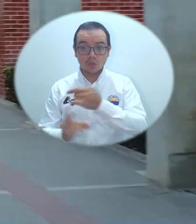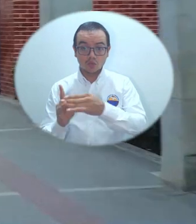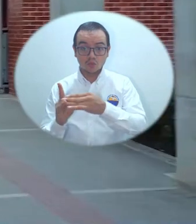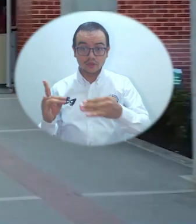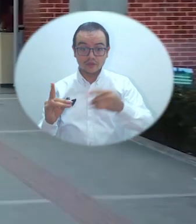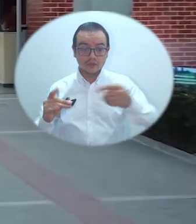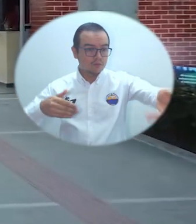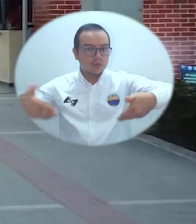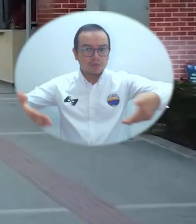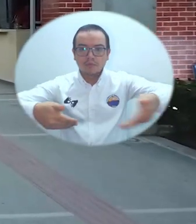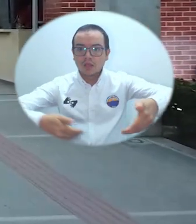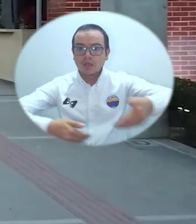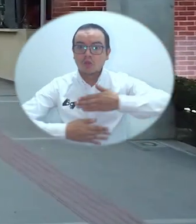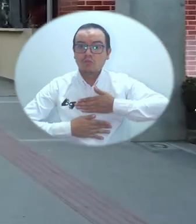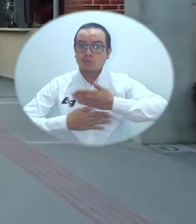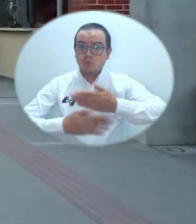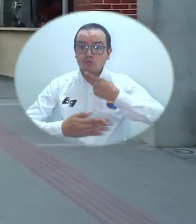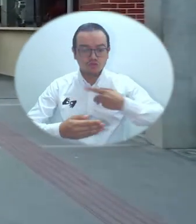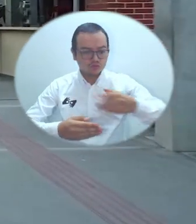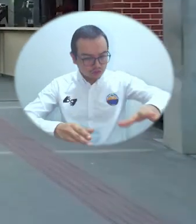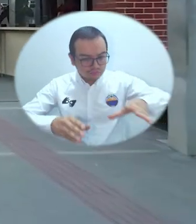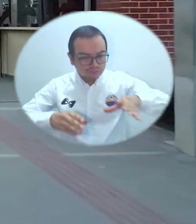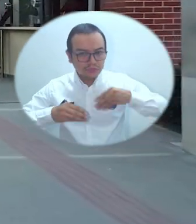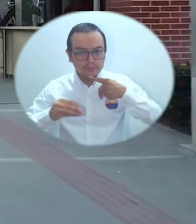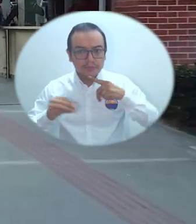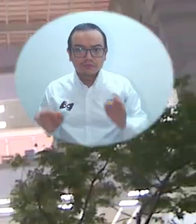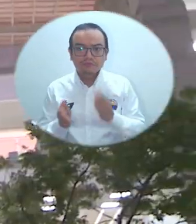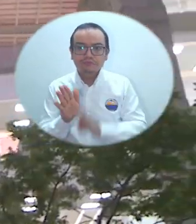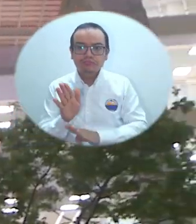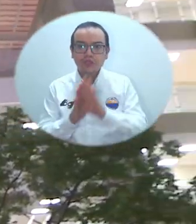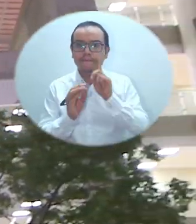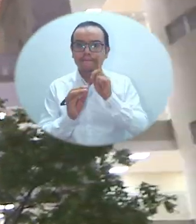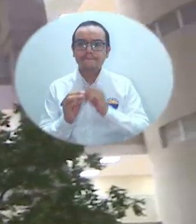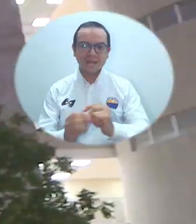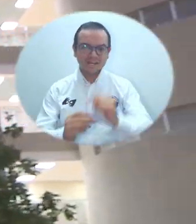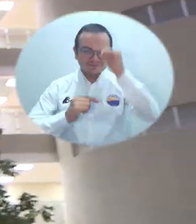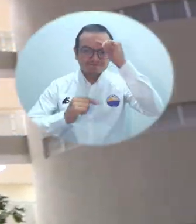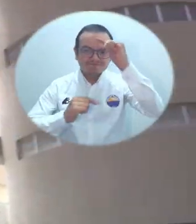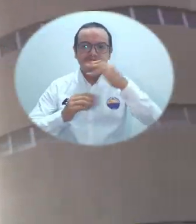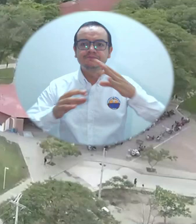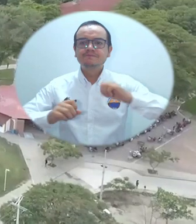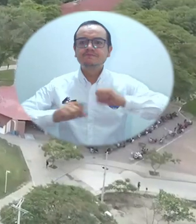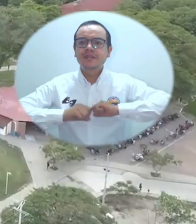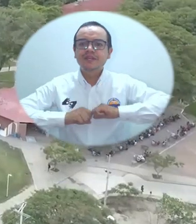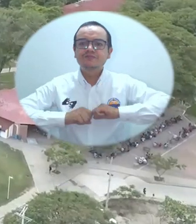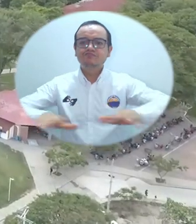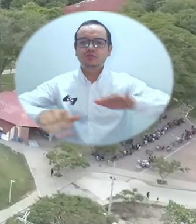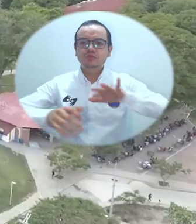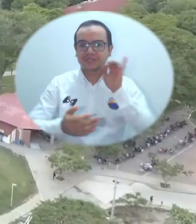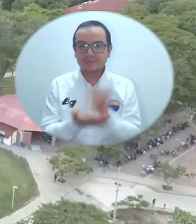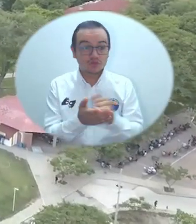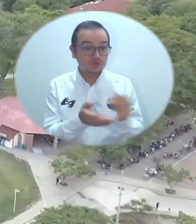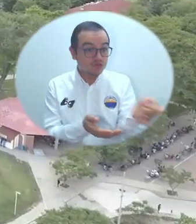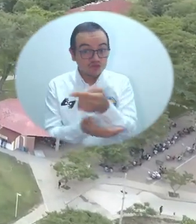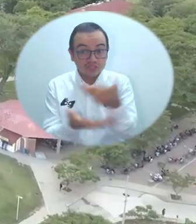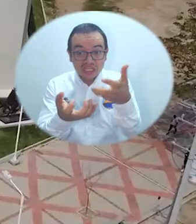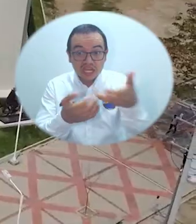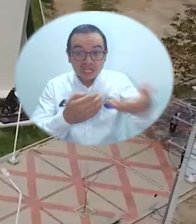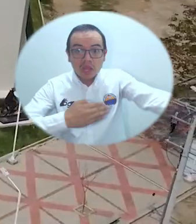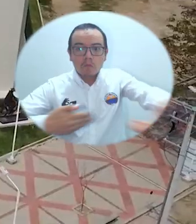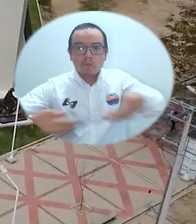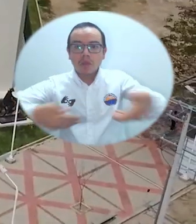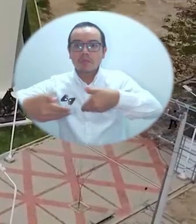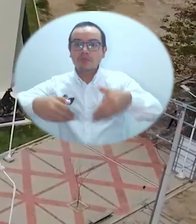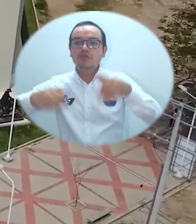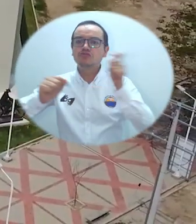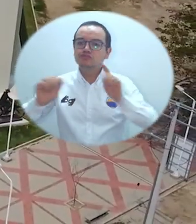que lo haga, y vamos hablando y vamos construyendo la universidad que queremos, una universidad verdaderamente pública. El que quiera, que aporte para